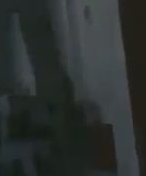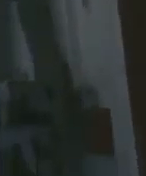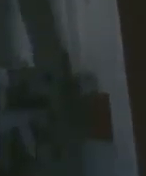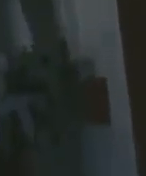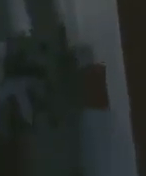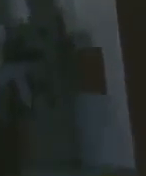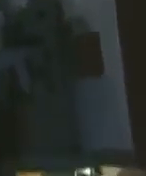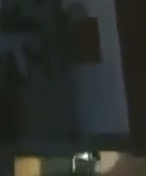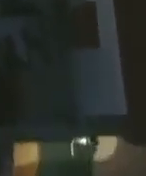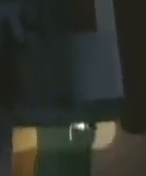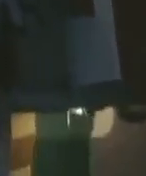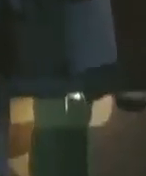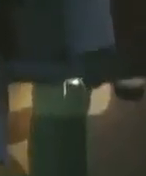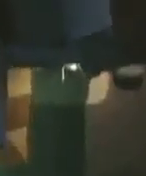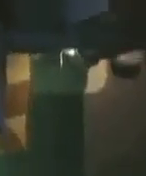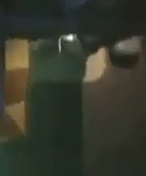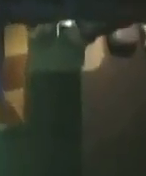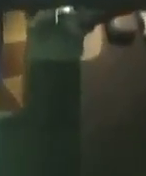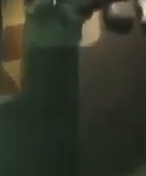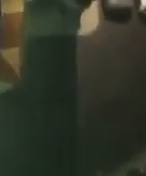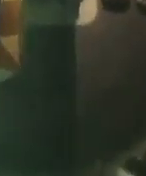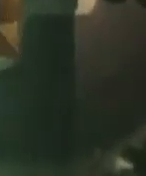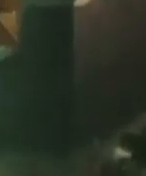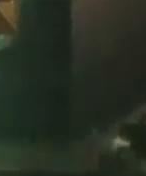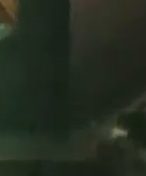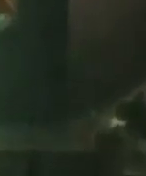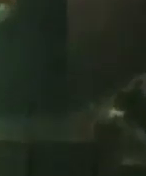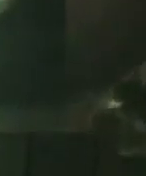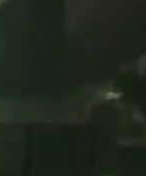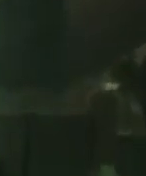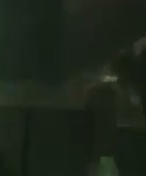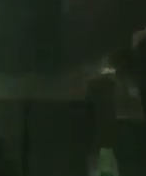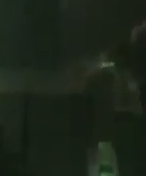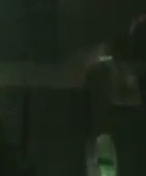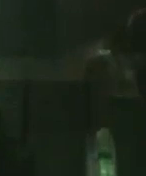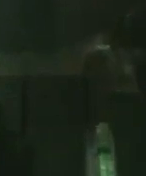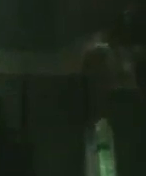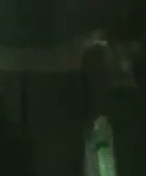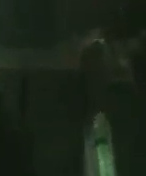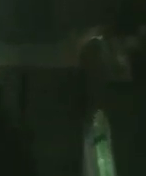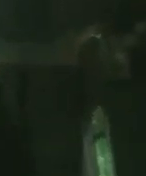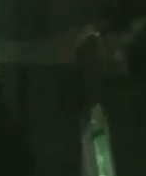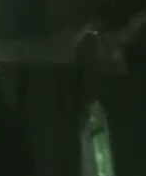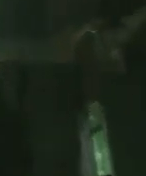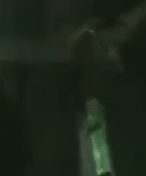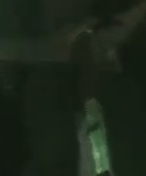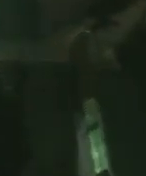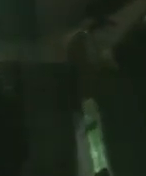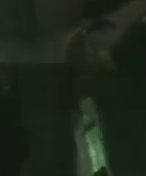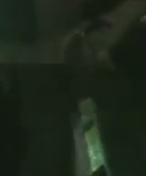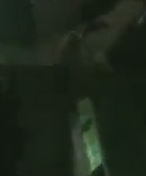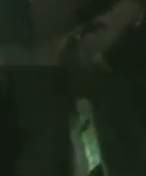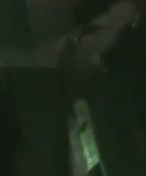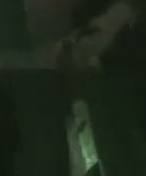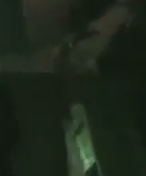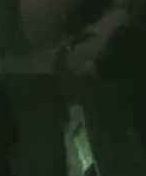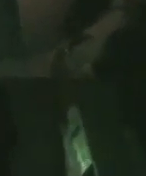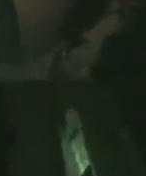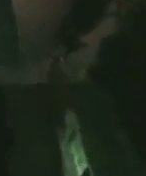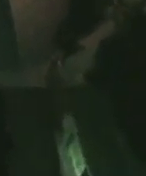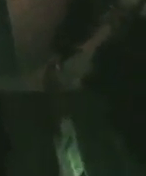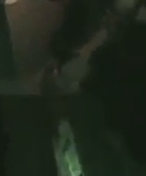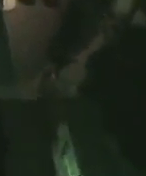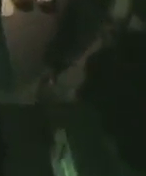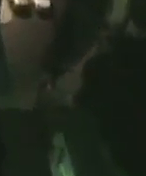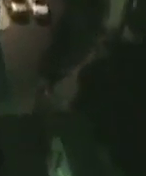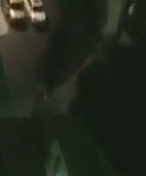recuperación de la industria petrolera venezolana y que ha superado todos los manuales que se han puesto en práctica.